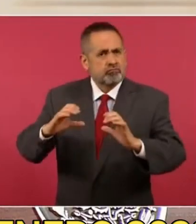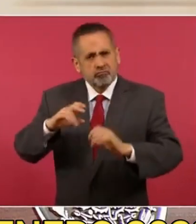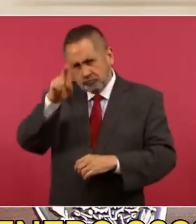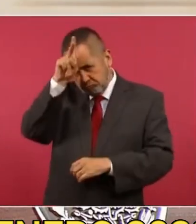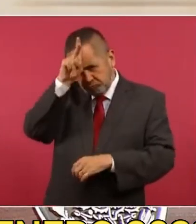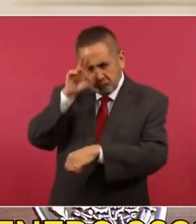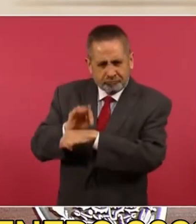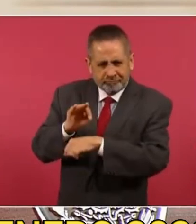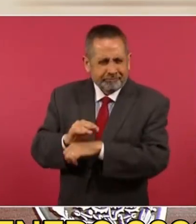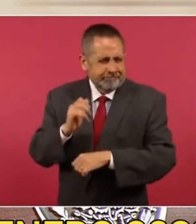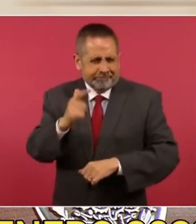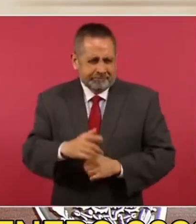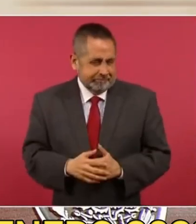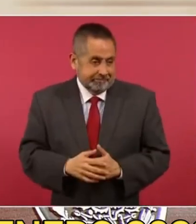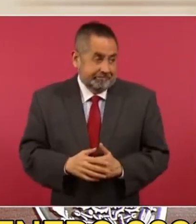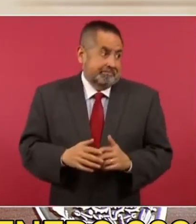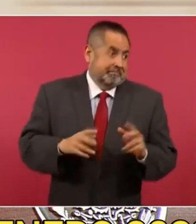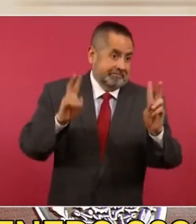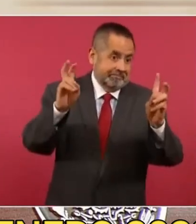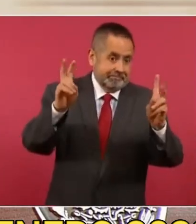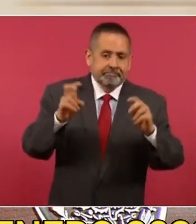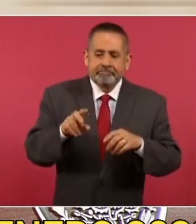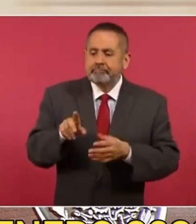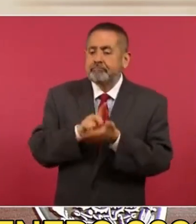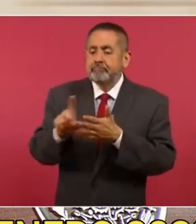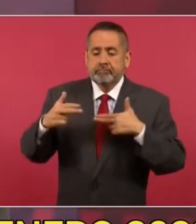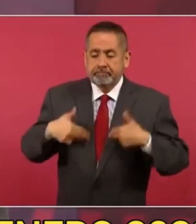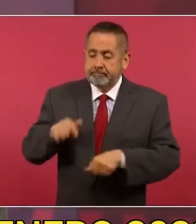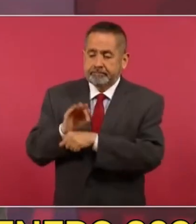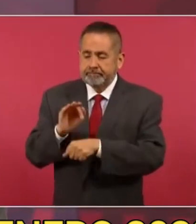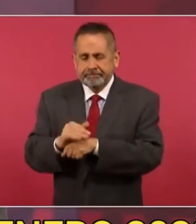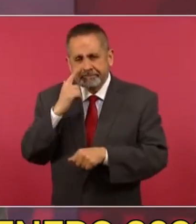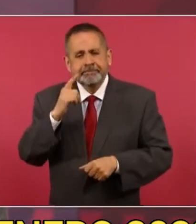de las que supuestamente defienden los derechos humanos.